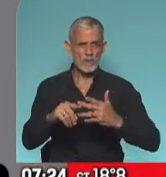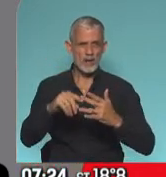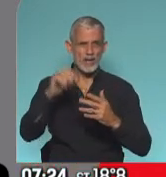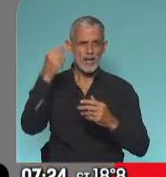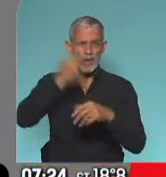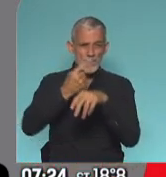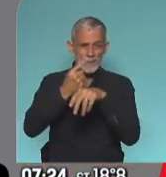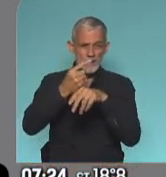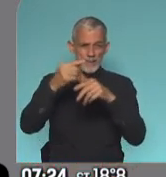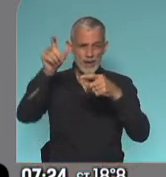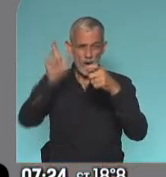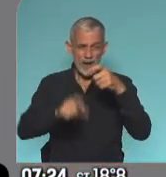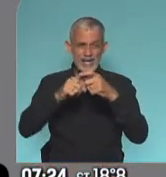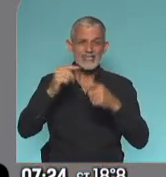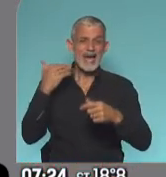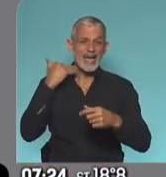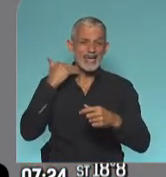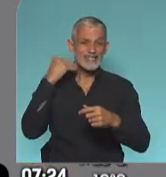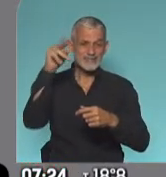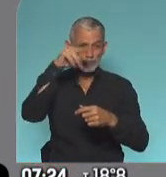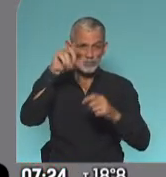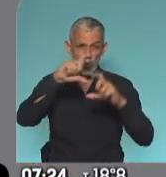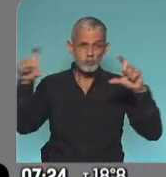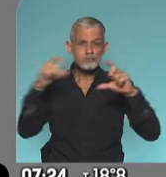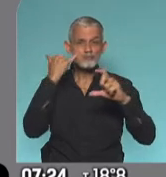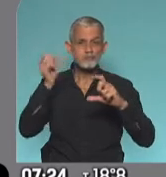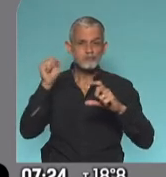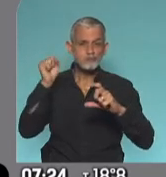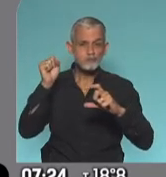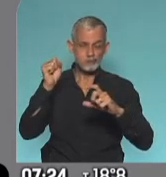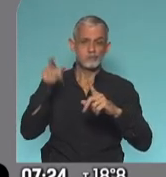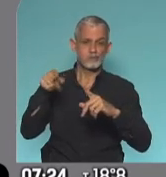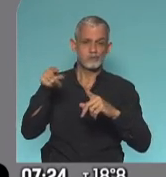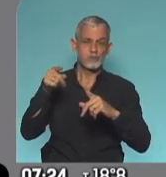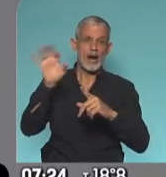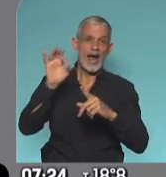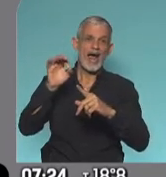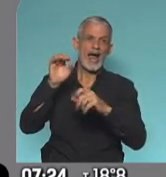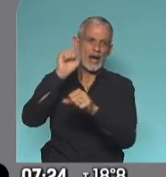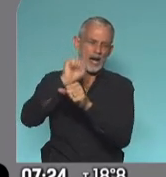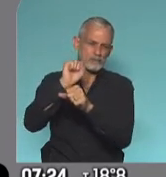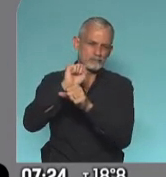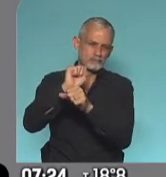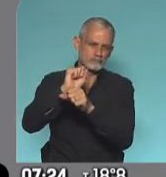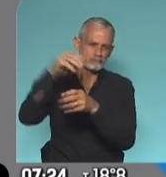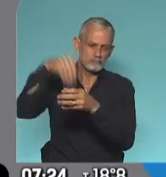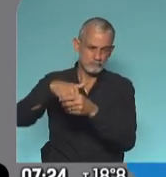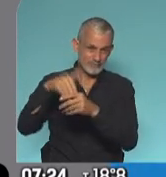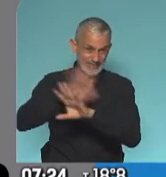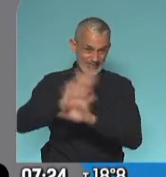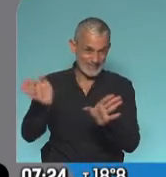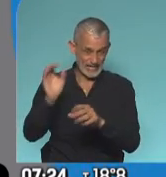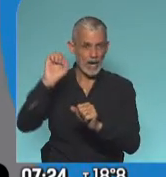primeros nombres en gris ado los que estuvieron estaban o habían estado en la cárcel